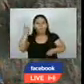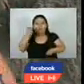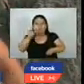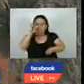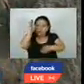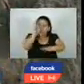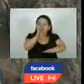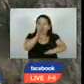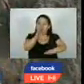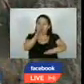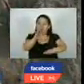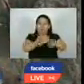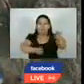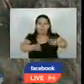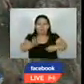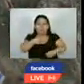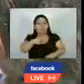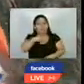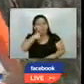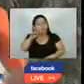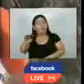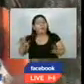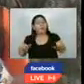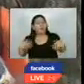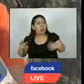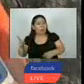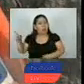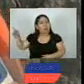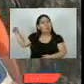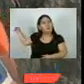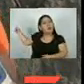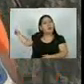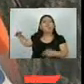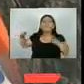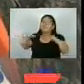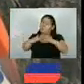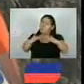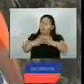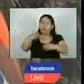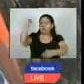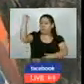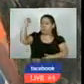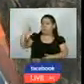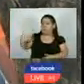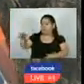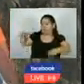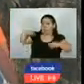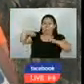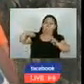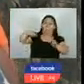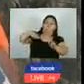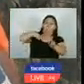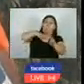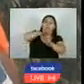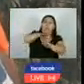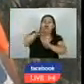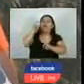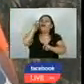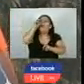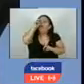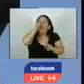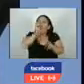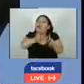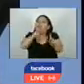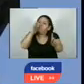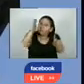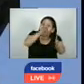respetan. No respetan, yo le digo porque allá abajo han puesto también. Y allá casi se lo pasan llevando. Es raro el que